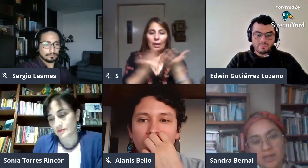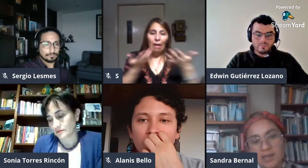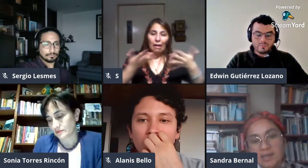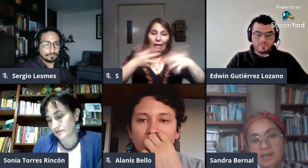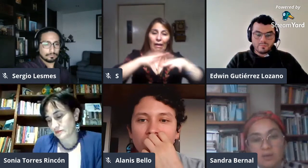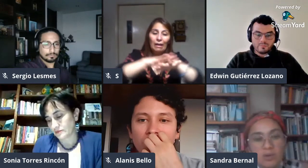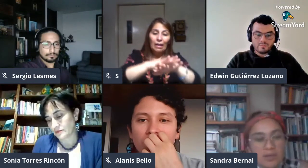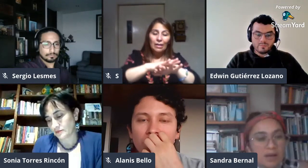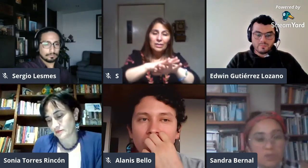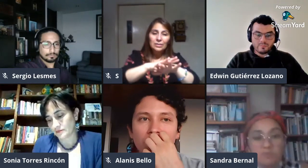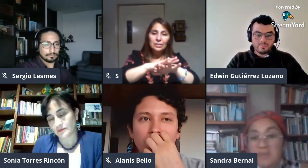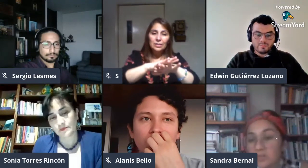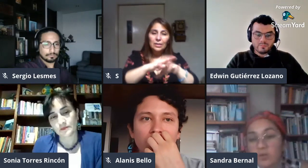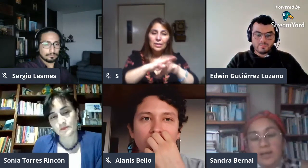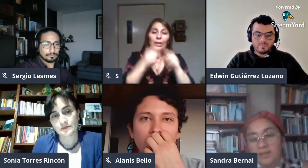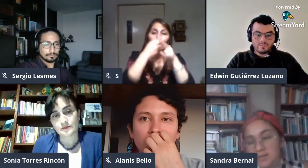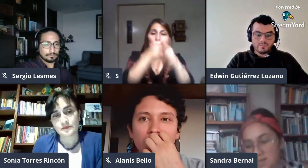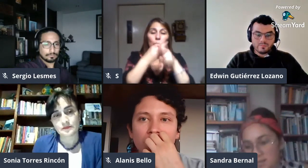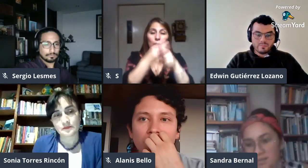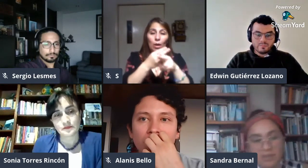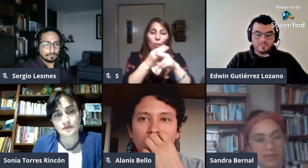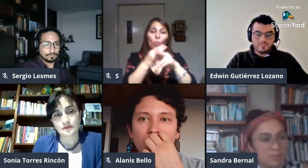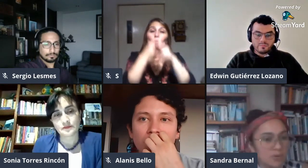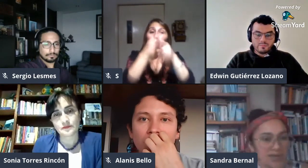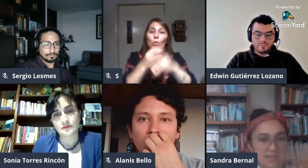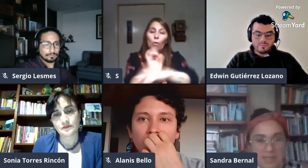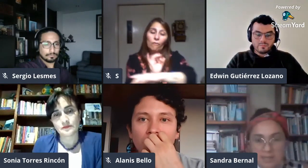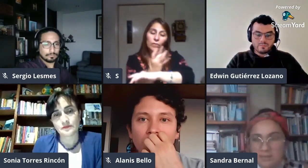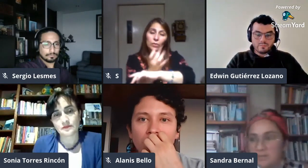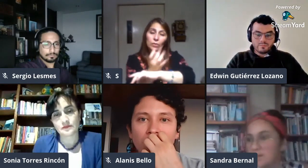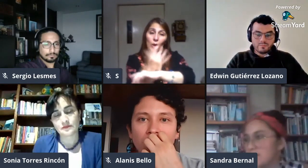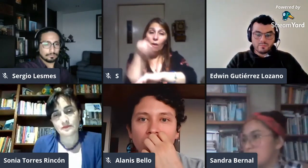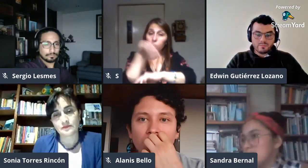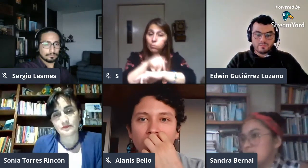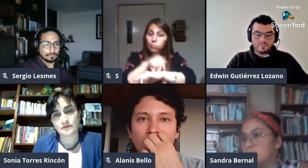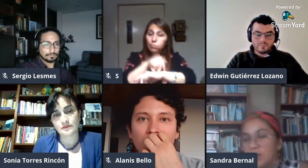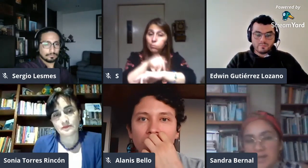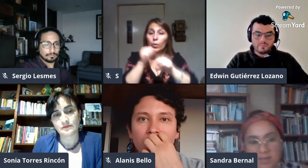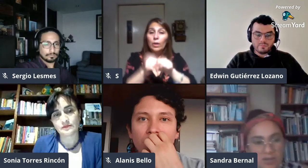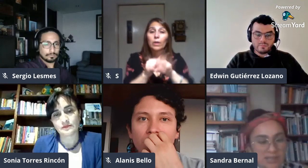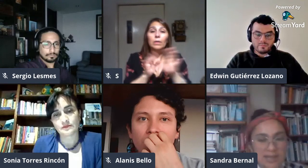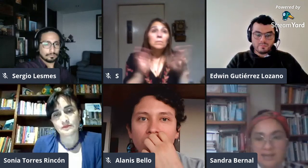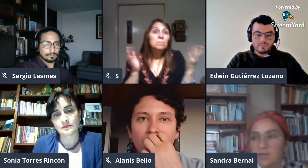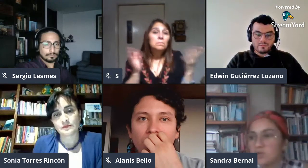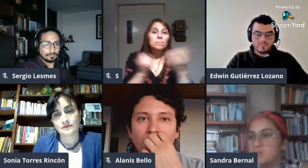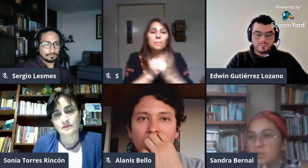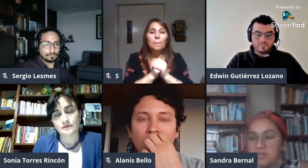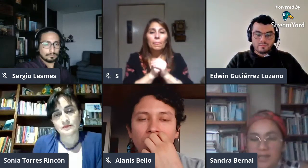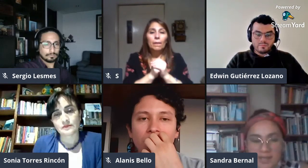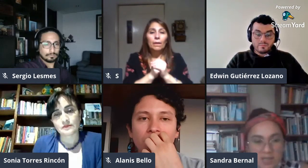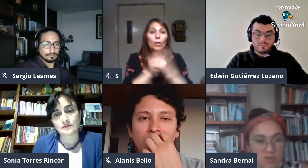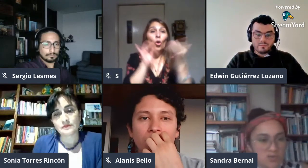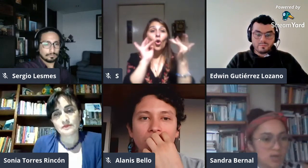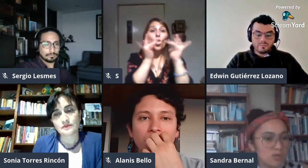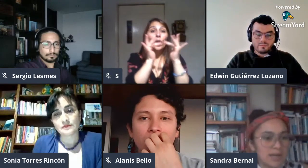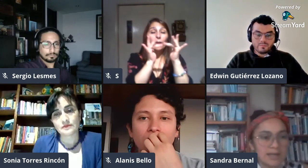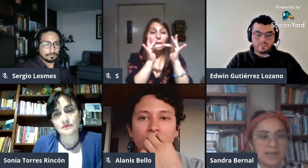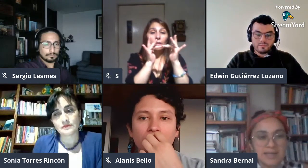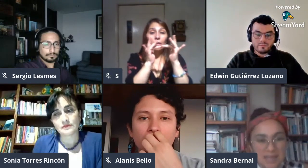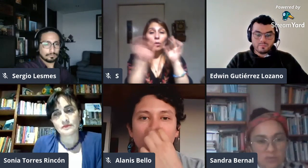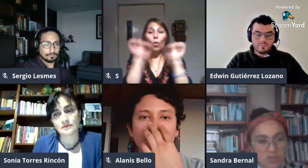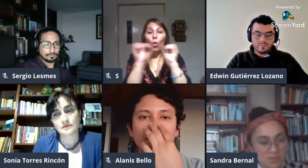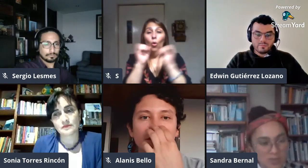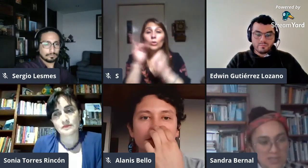cuidado y de cuidado virtual, ¿sí? También poder decir si puedes conectarte o si puedes tener acceso a un